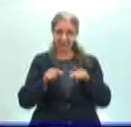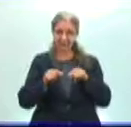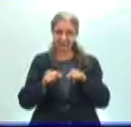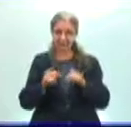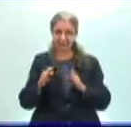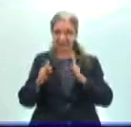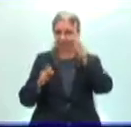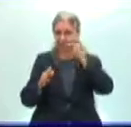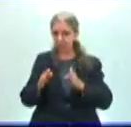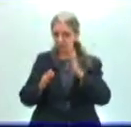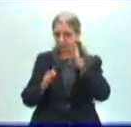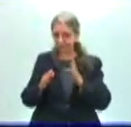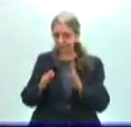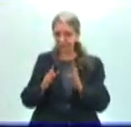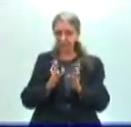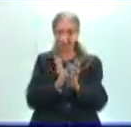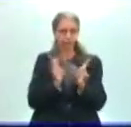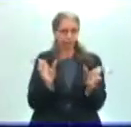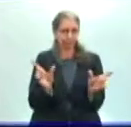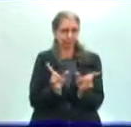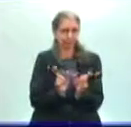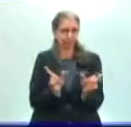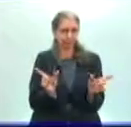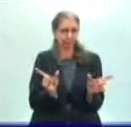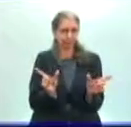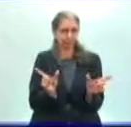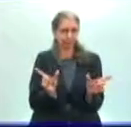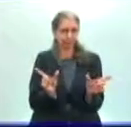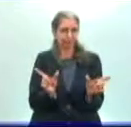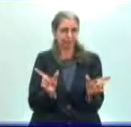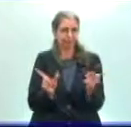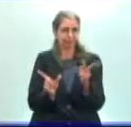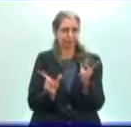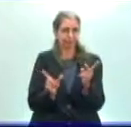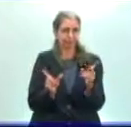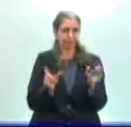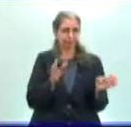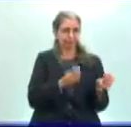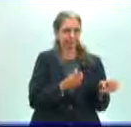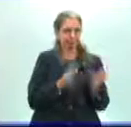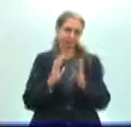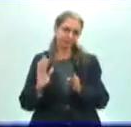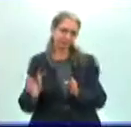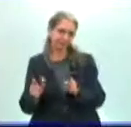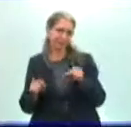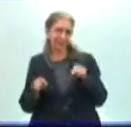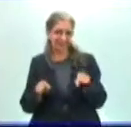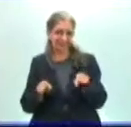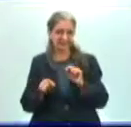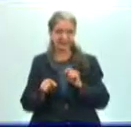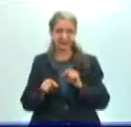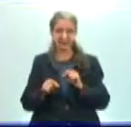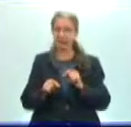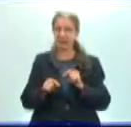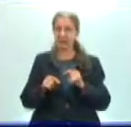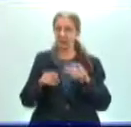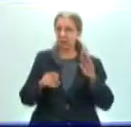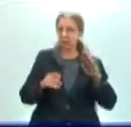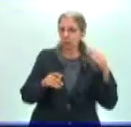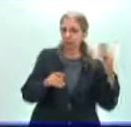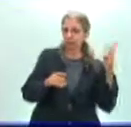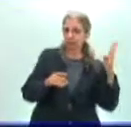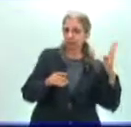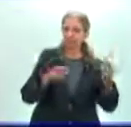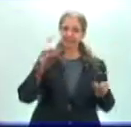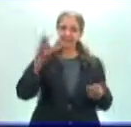trazar la altura, queda dividida en dos segmentos. Proyección de este cateto sobre la hipotenusa y N es la proyección del cateto C